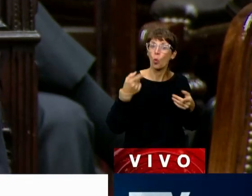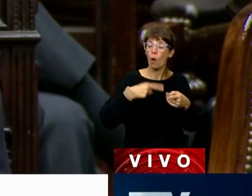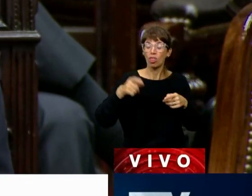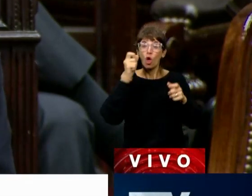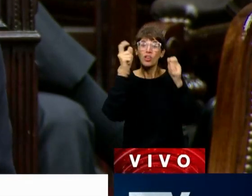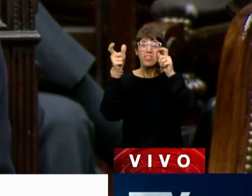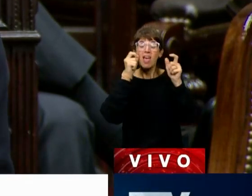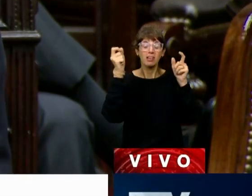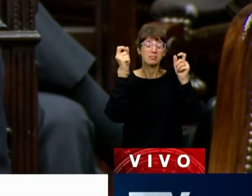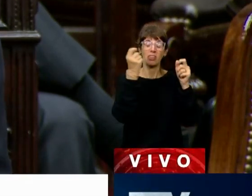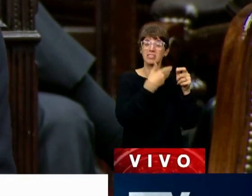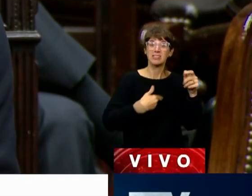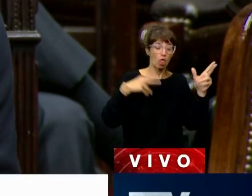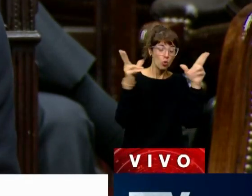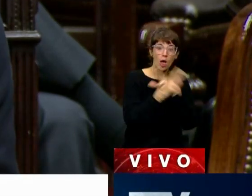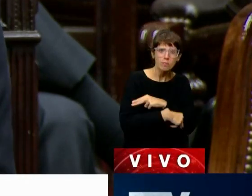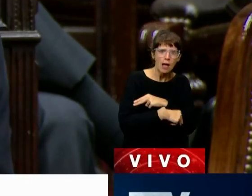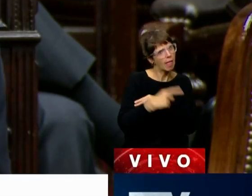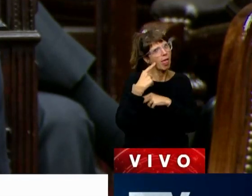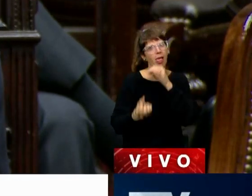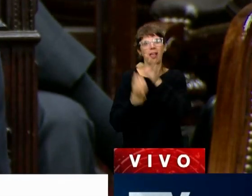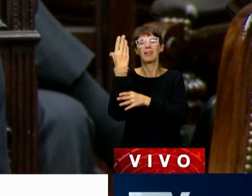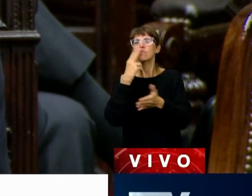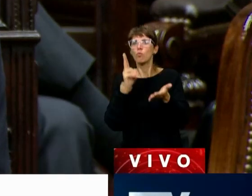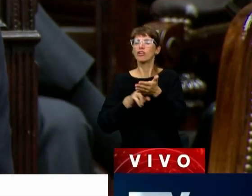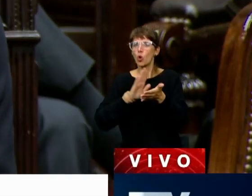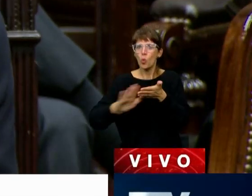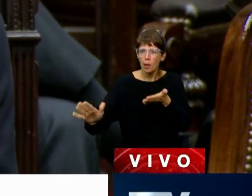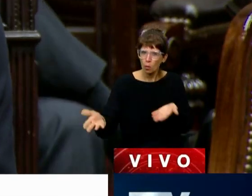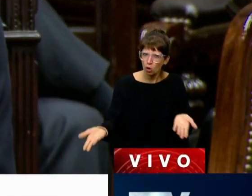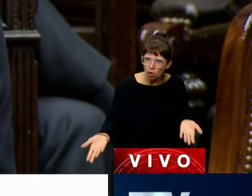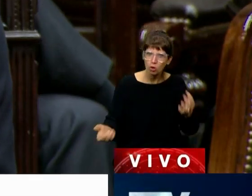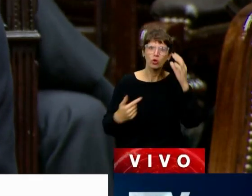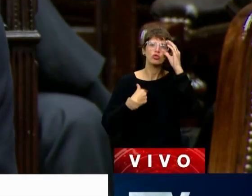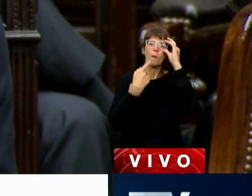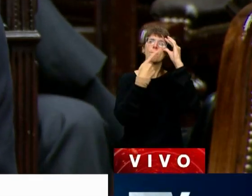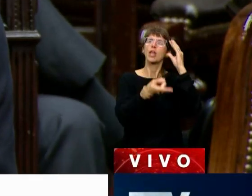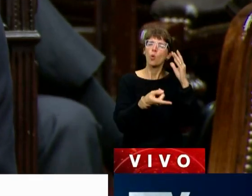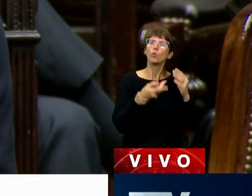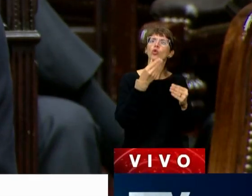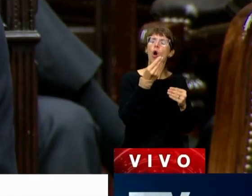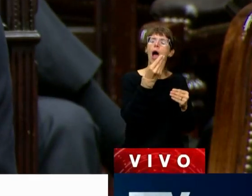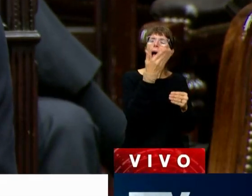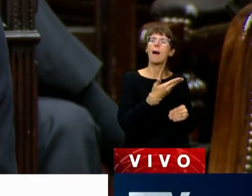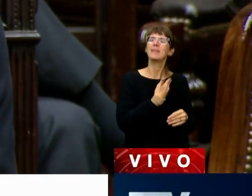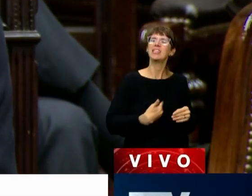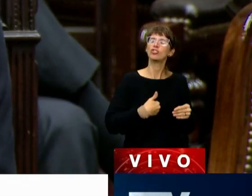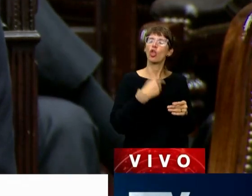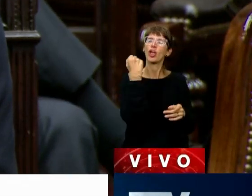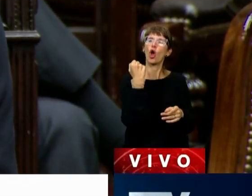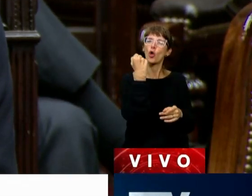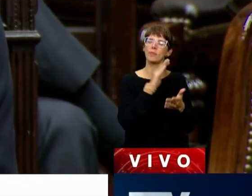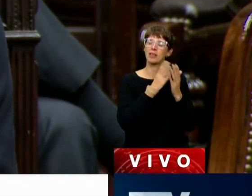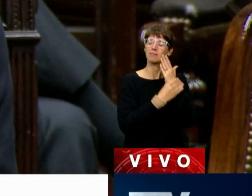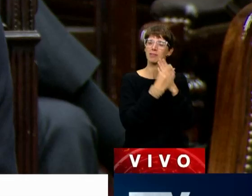prorrogan o inventan un impuesto. Le pregunto desde mi banca al flamante ministro de Economía, Sergio Massa,